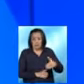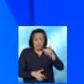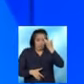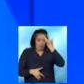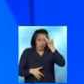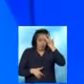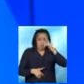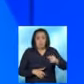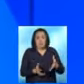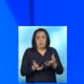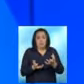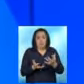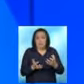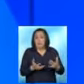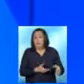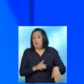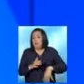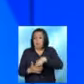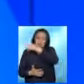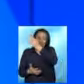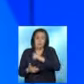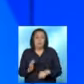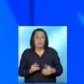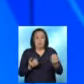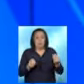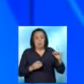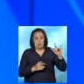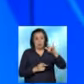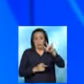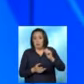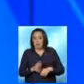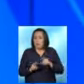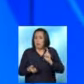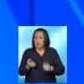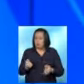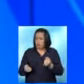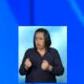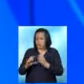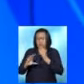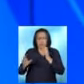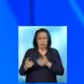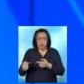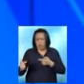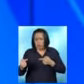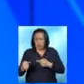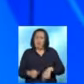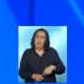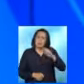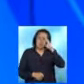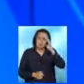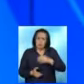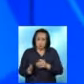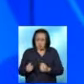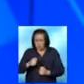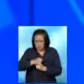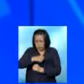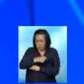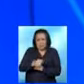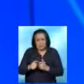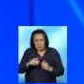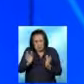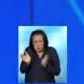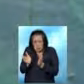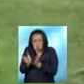ser evacuados vía aérea. Además, algunos transportistas se enfrentan a la policía al intentar cruzar un angosto puente. Vamos a ver las